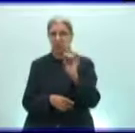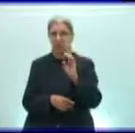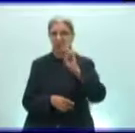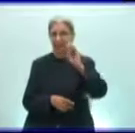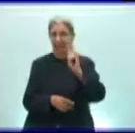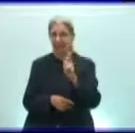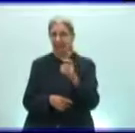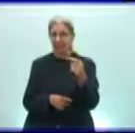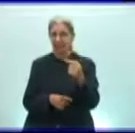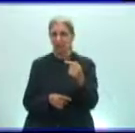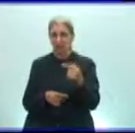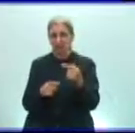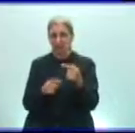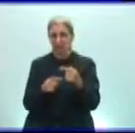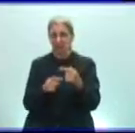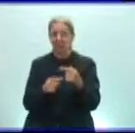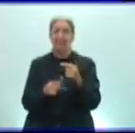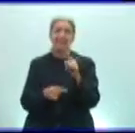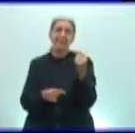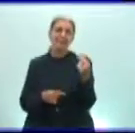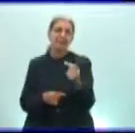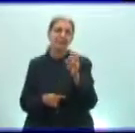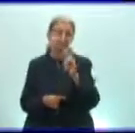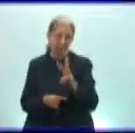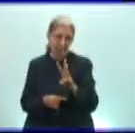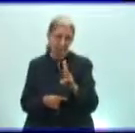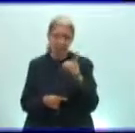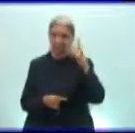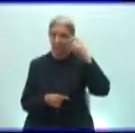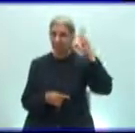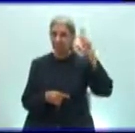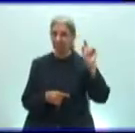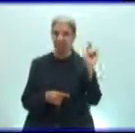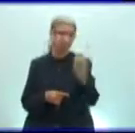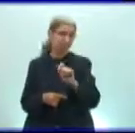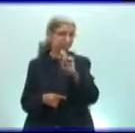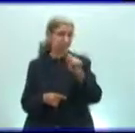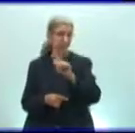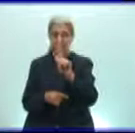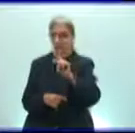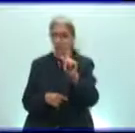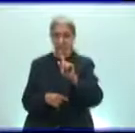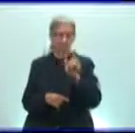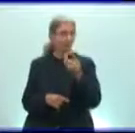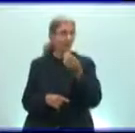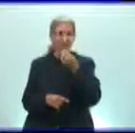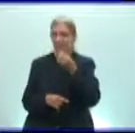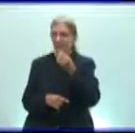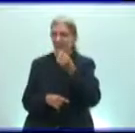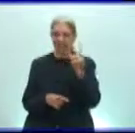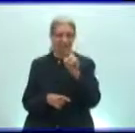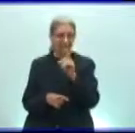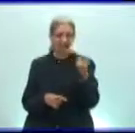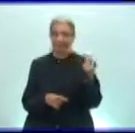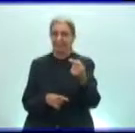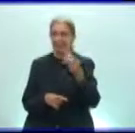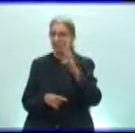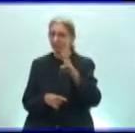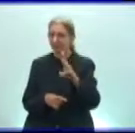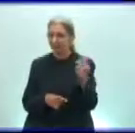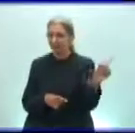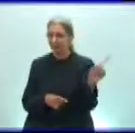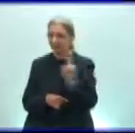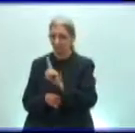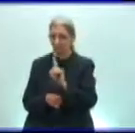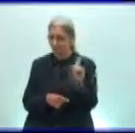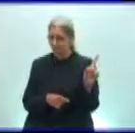Ahora, ¿qué sucede? Recuerdan el dominio. La x no puede tomar el valor menos 3. Por